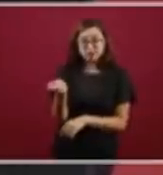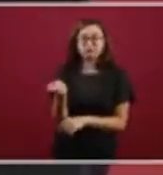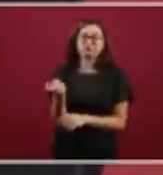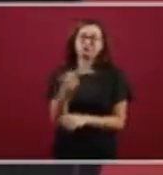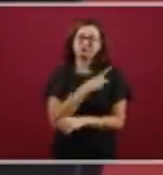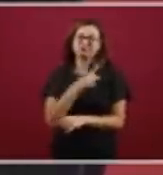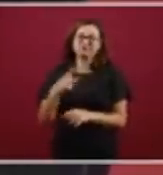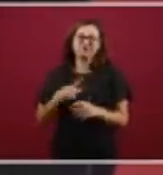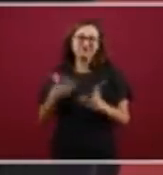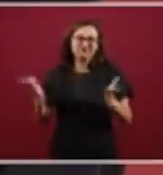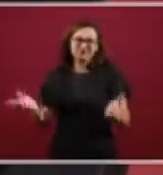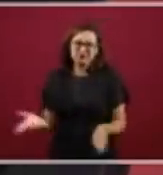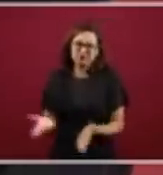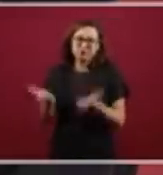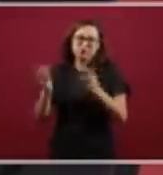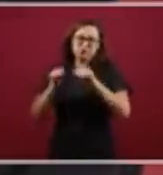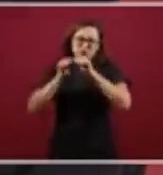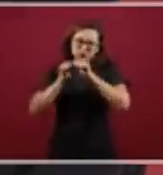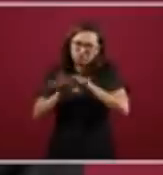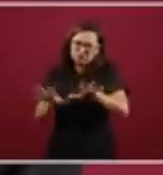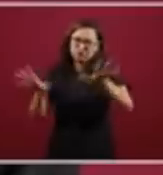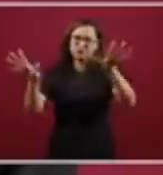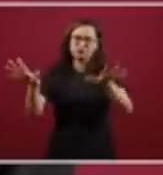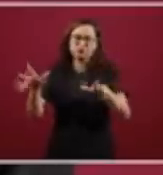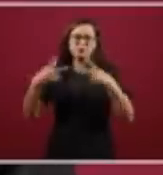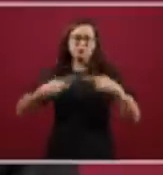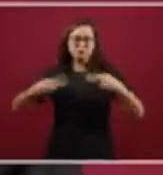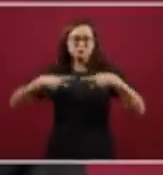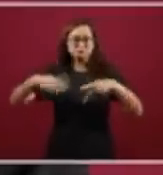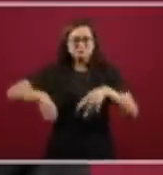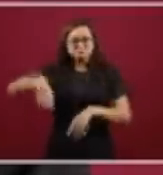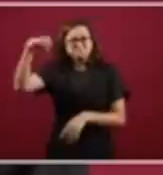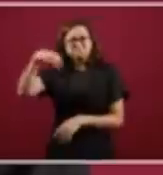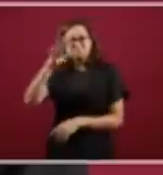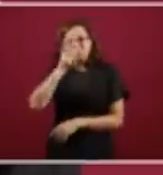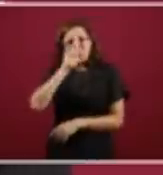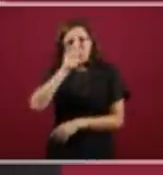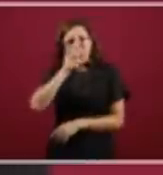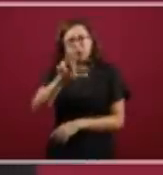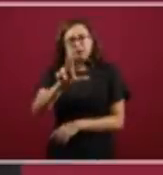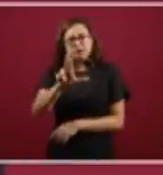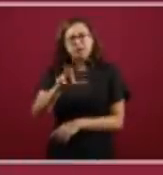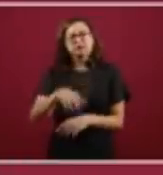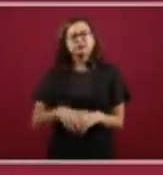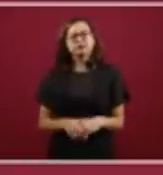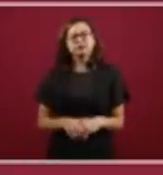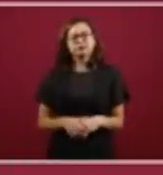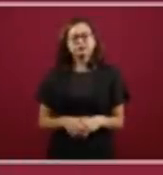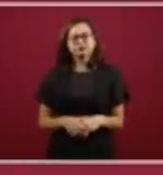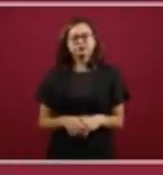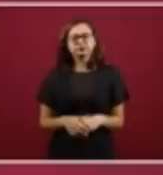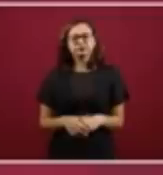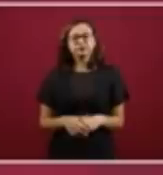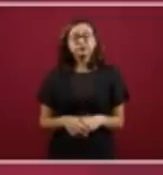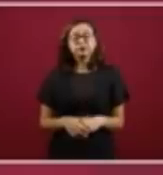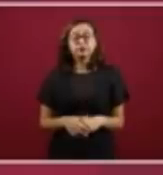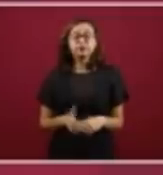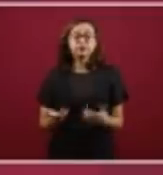exaltar eso, el respeto al adulto mayor y, como tú